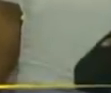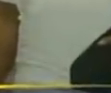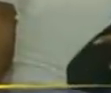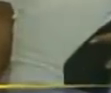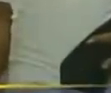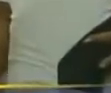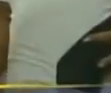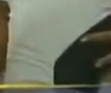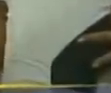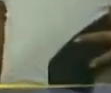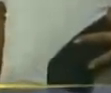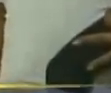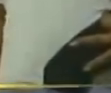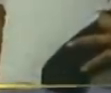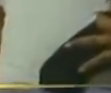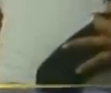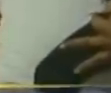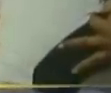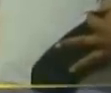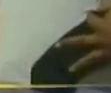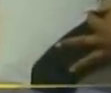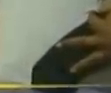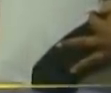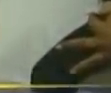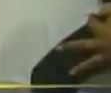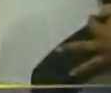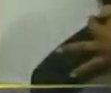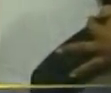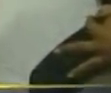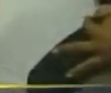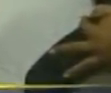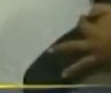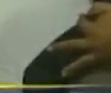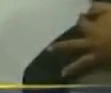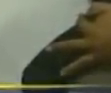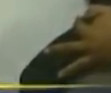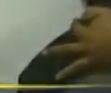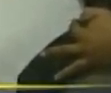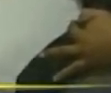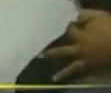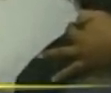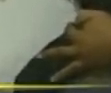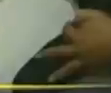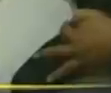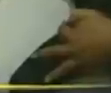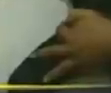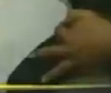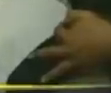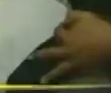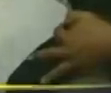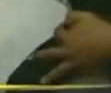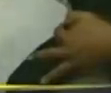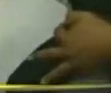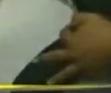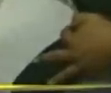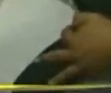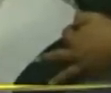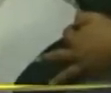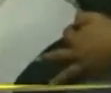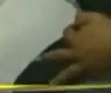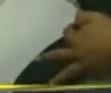de la revolución bolivariana, entregarle a esta familia, a la jefa de hogar, a Yoseli, junto con su esposo, su